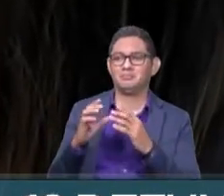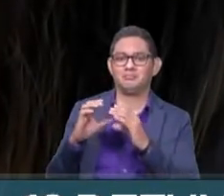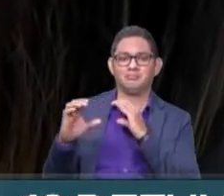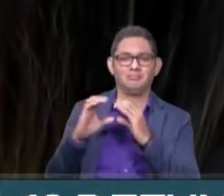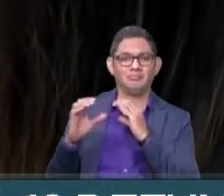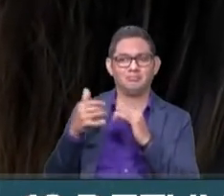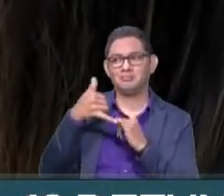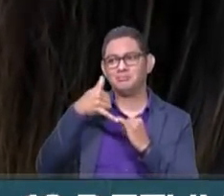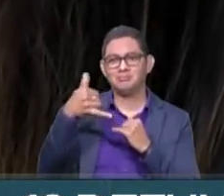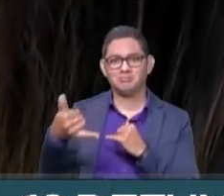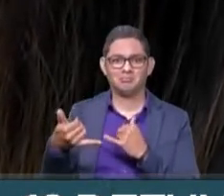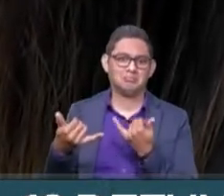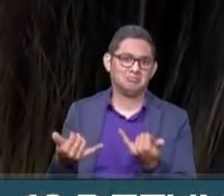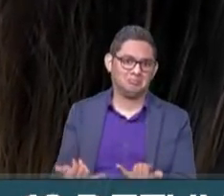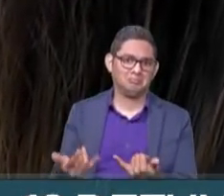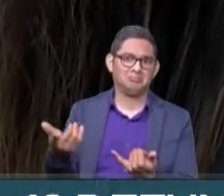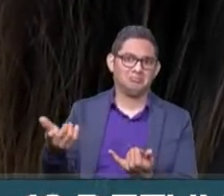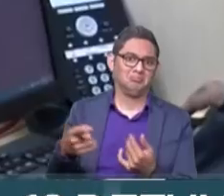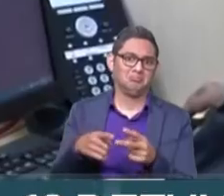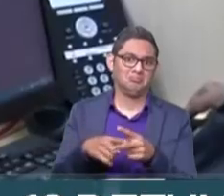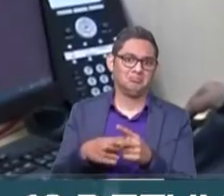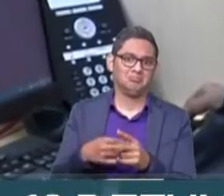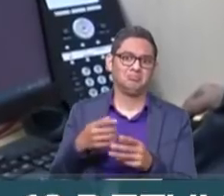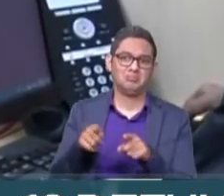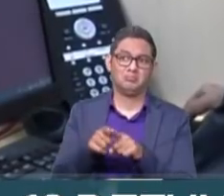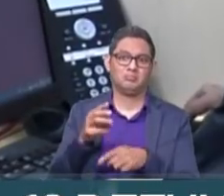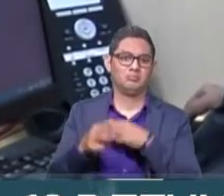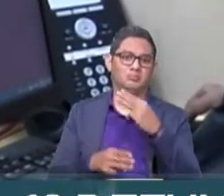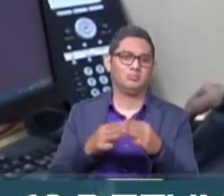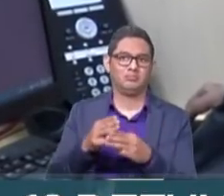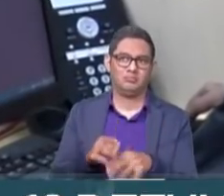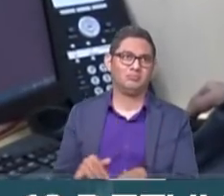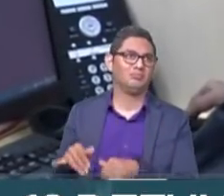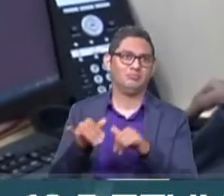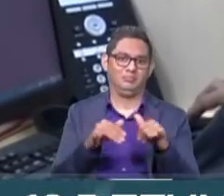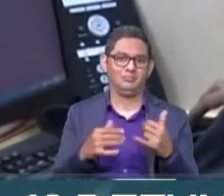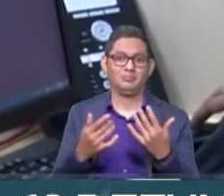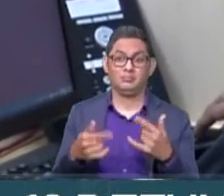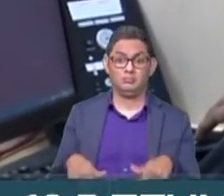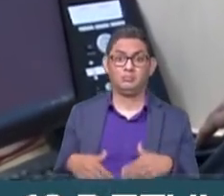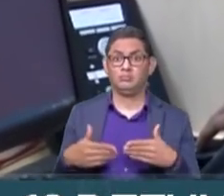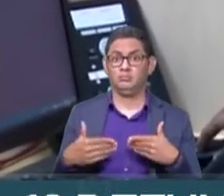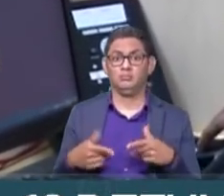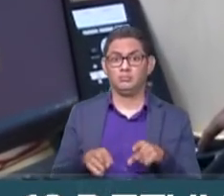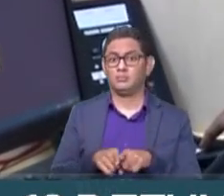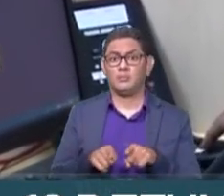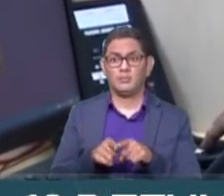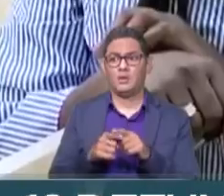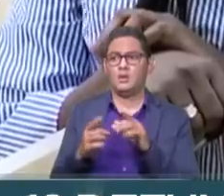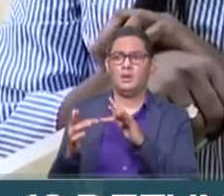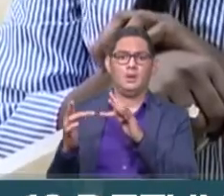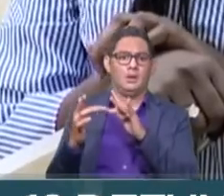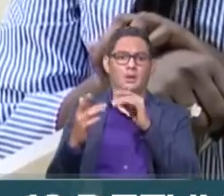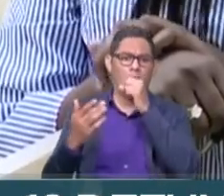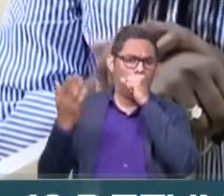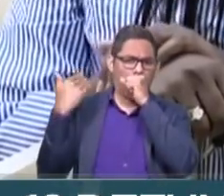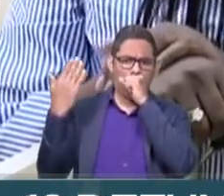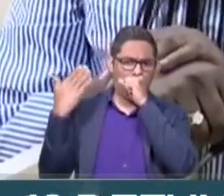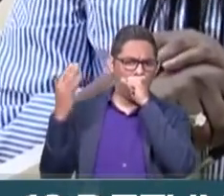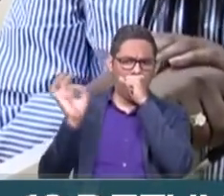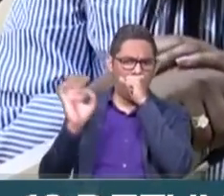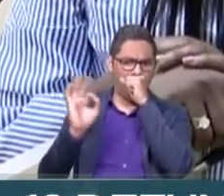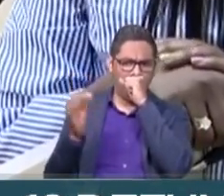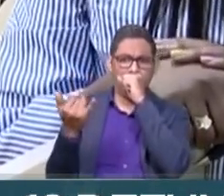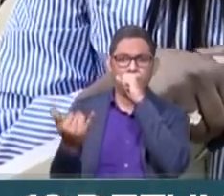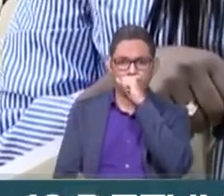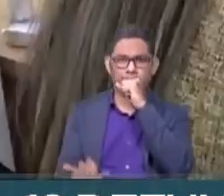telemedicina tome auge a nivel mundial y nuestro país, que no está